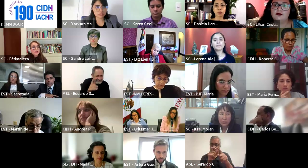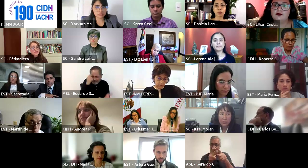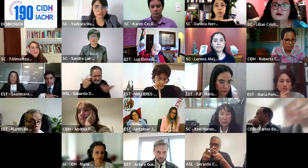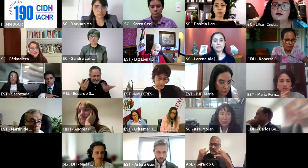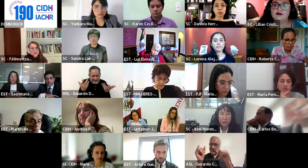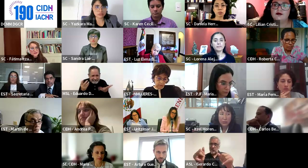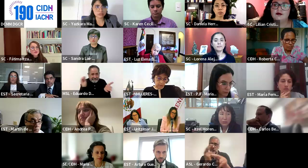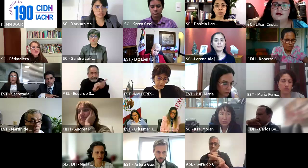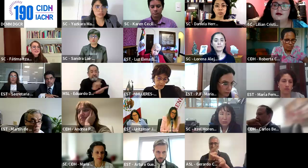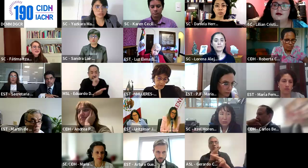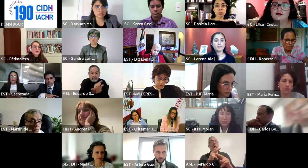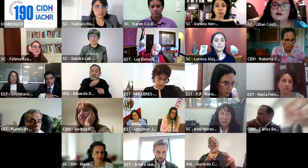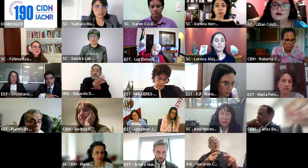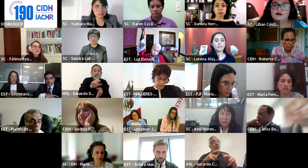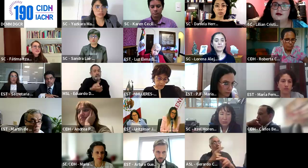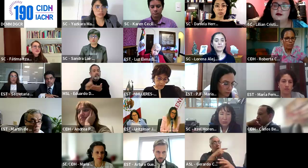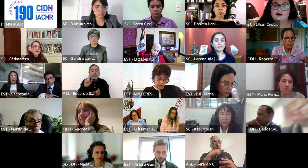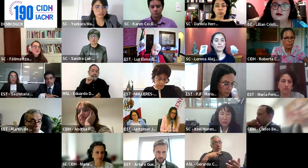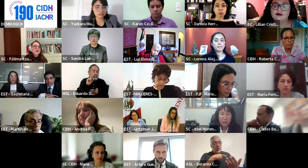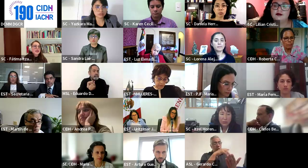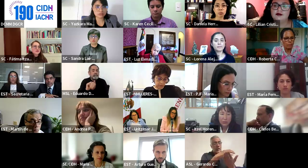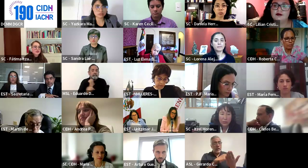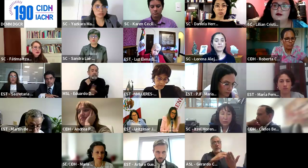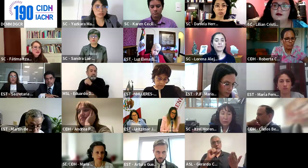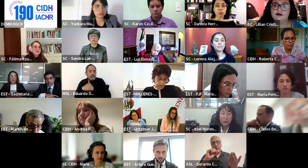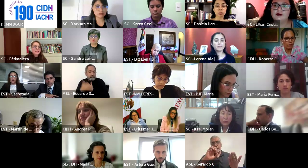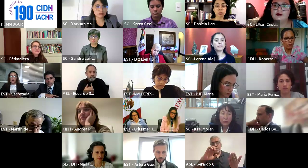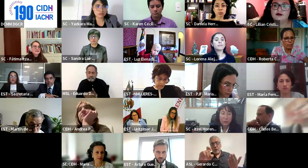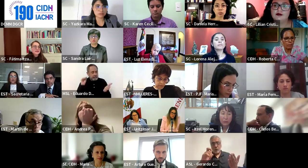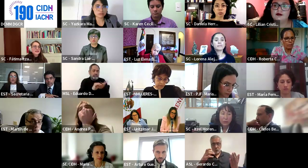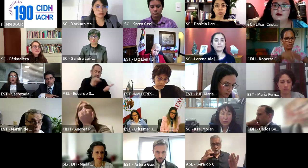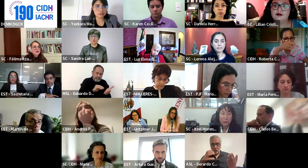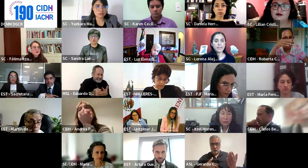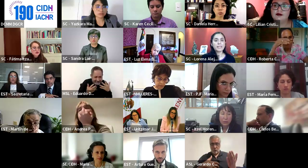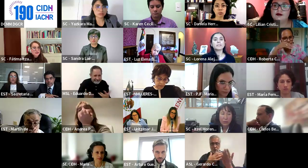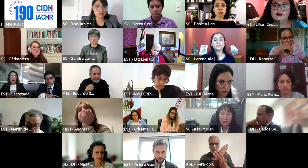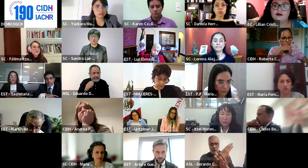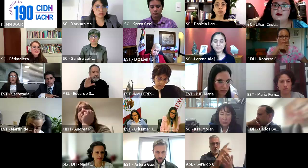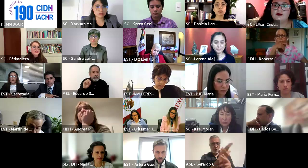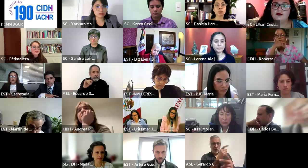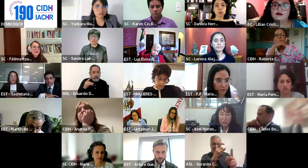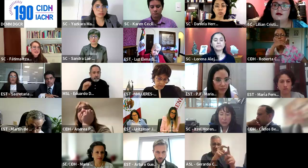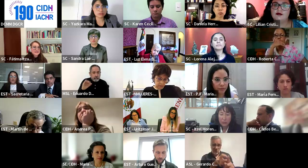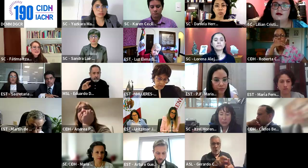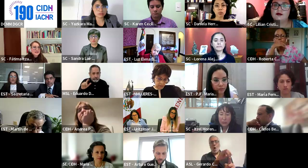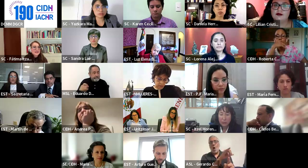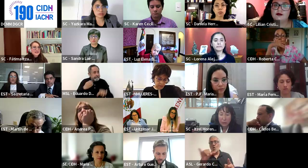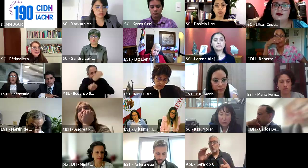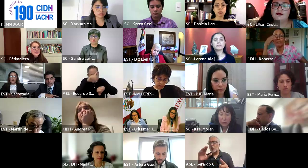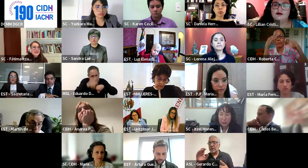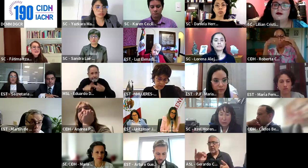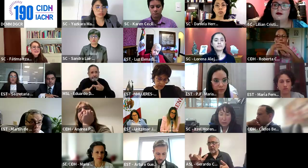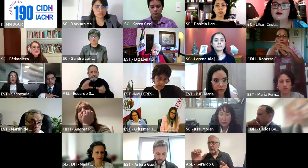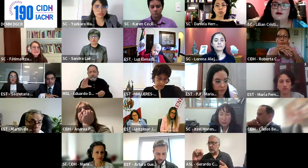legislación sobre derechos sexuales y reproductivos, sino también en los códigos civiles estatales, en los códigos civiles penales,